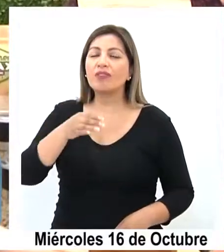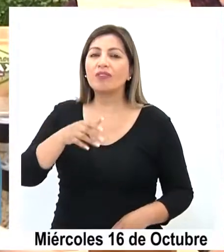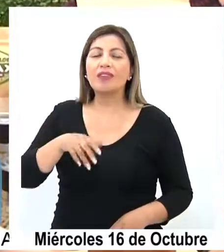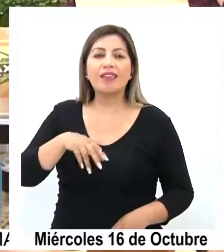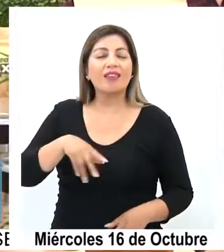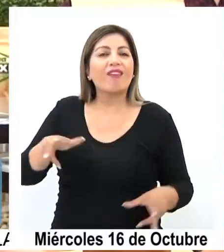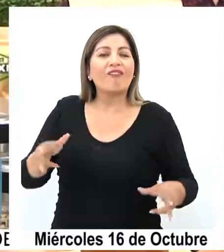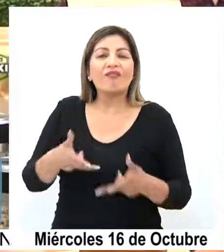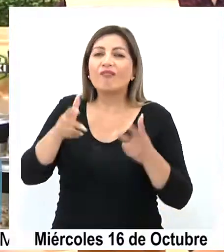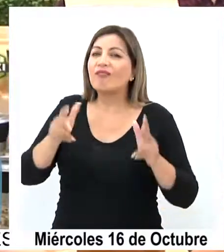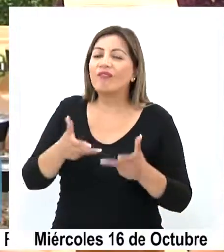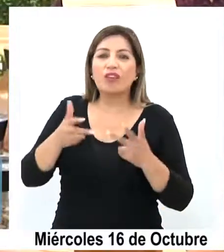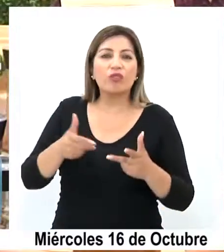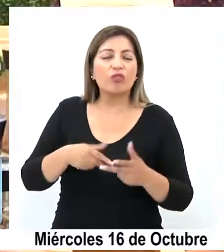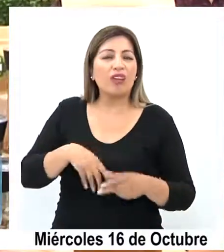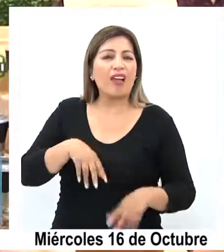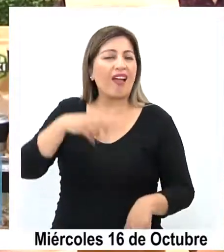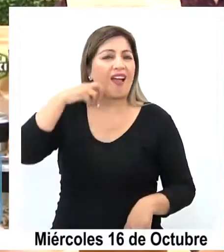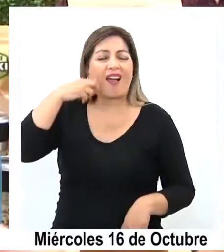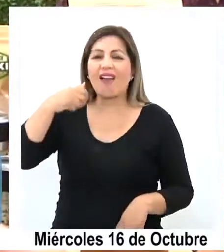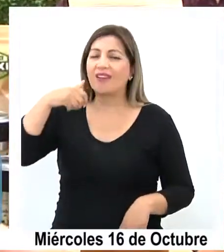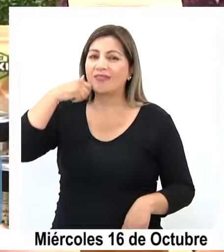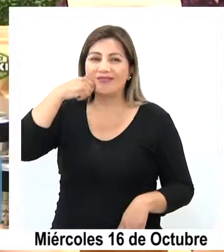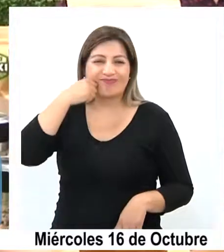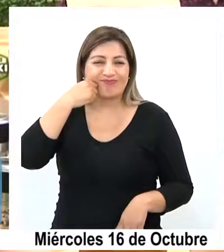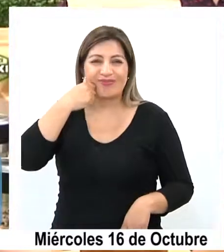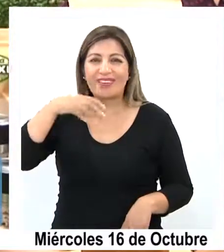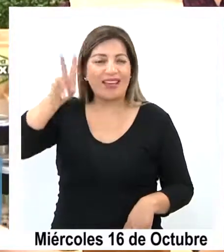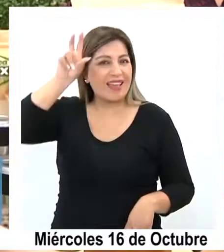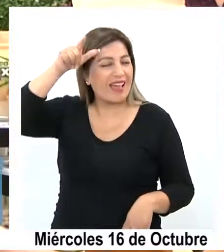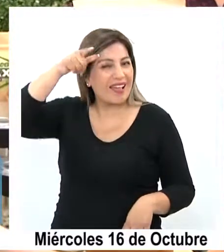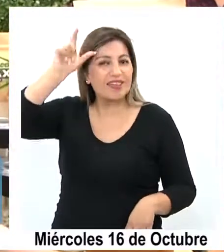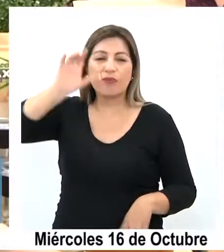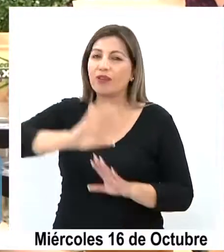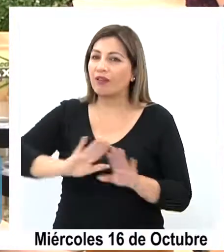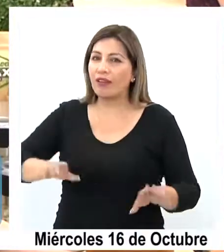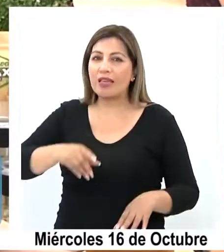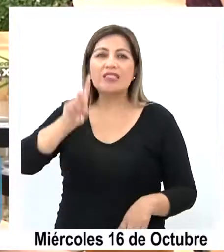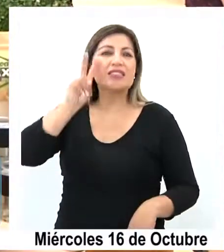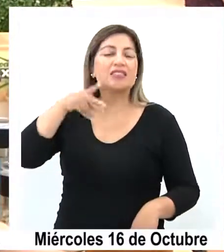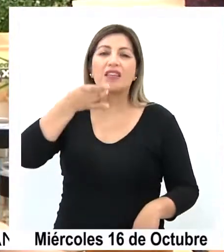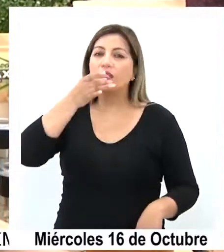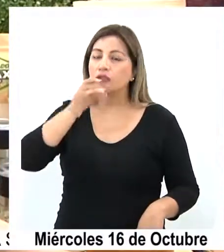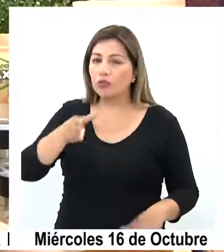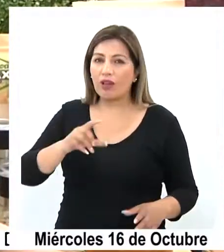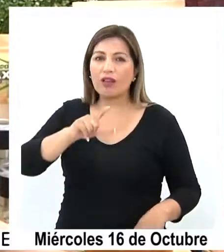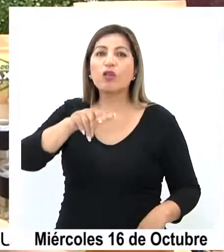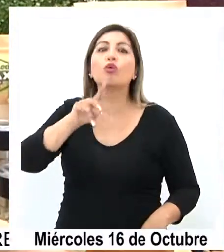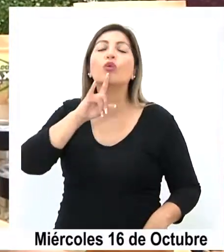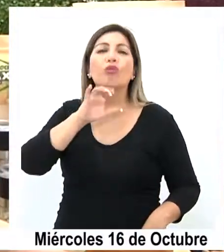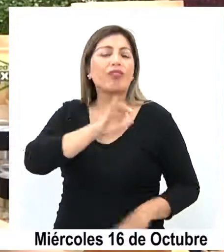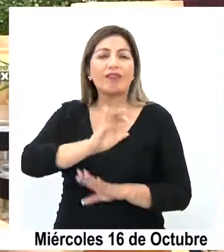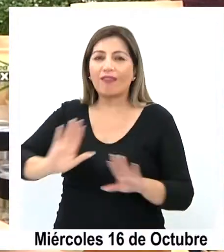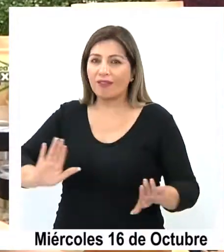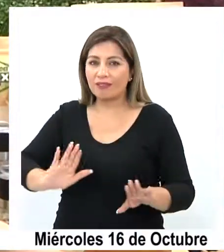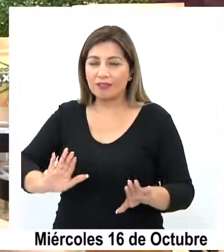vegana, no hay nada de origen animal, menú diario, la repostería, opción sin azúcar y sin gluten,